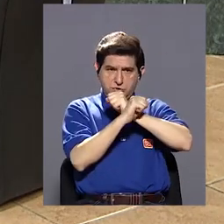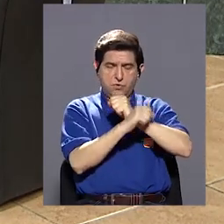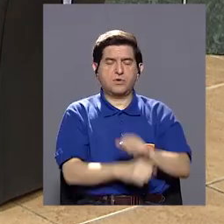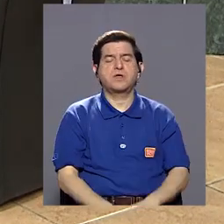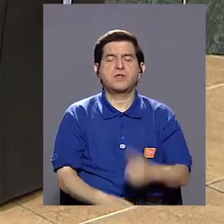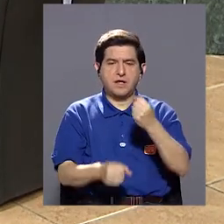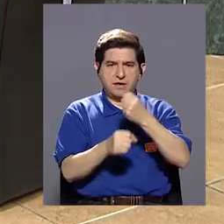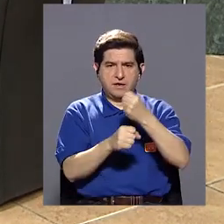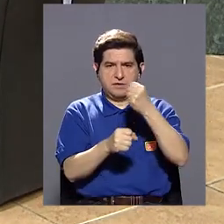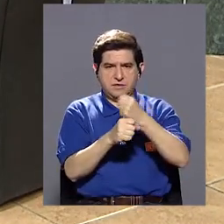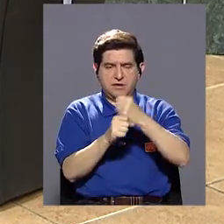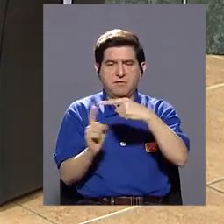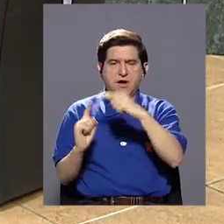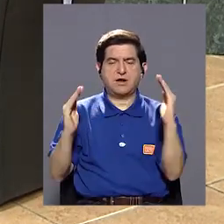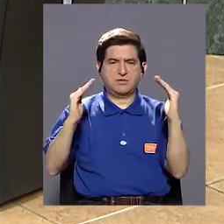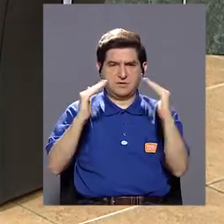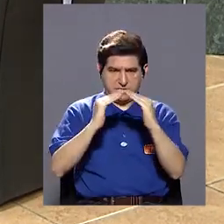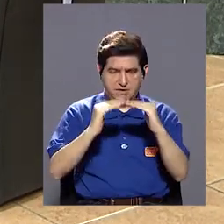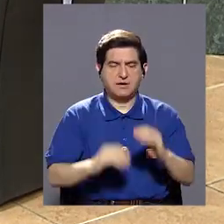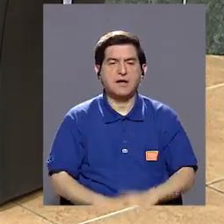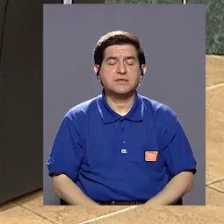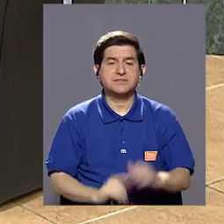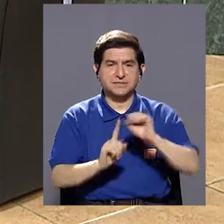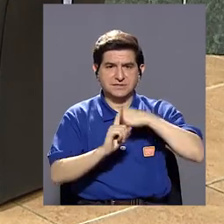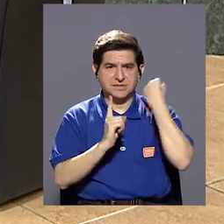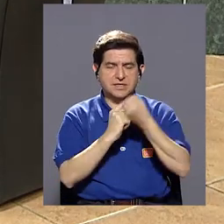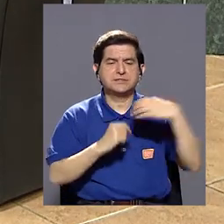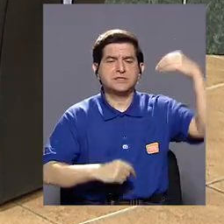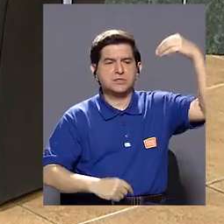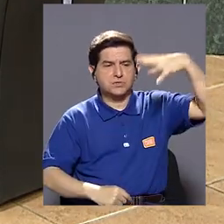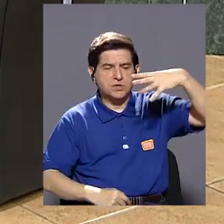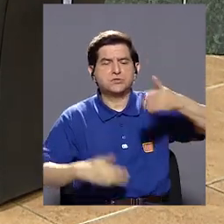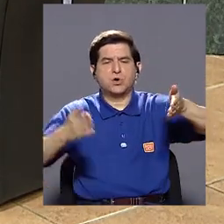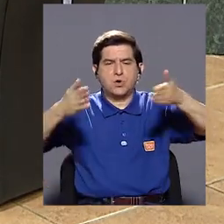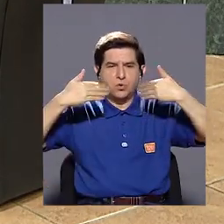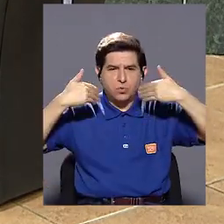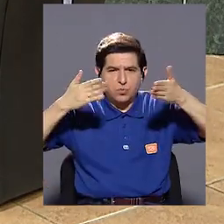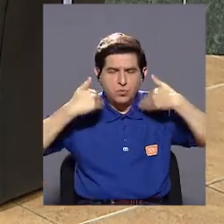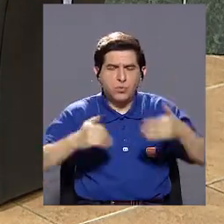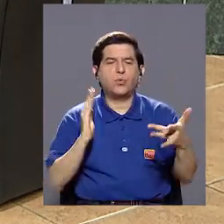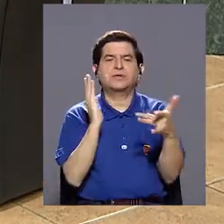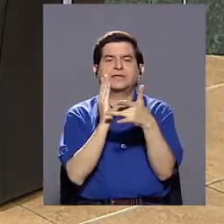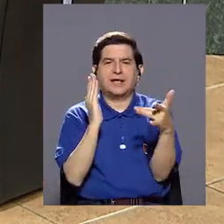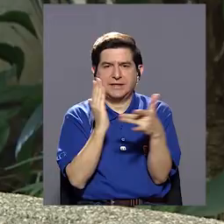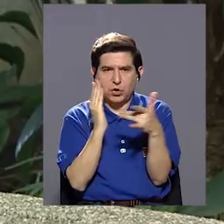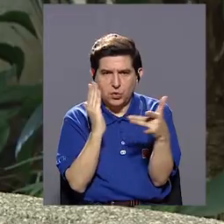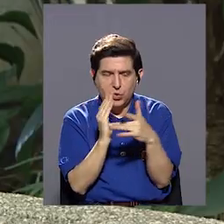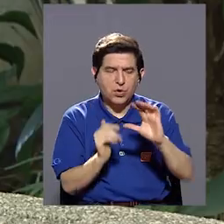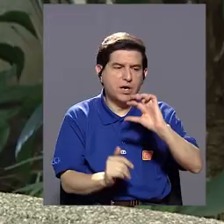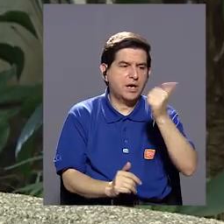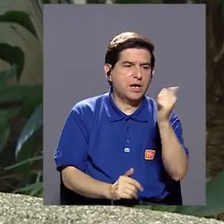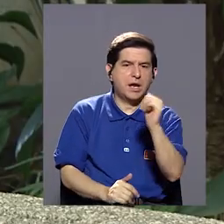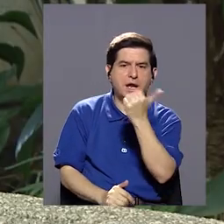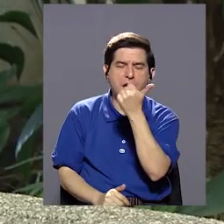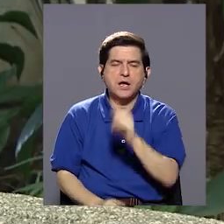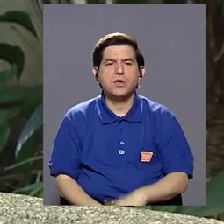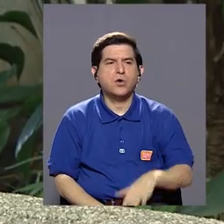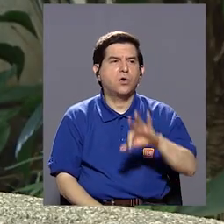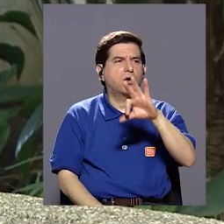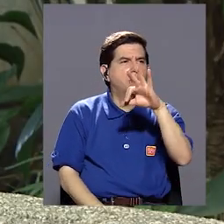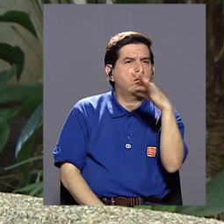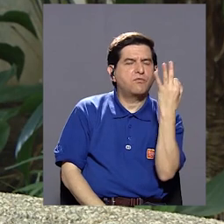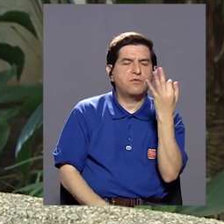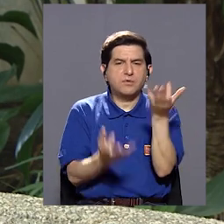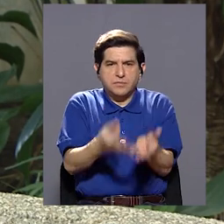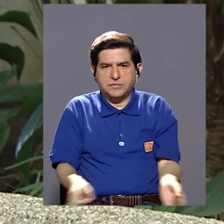como teletrabajador que cuento con condiciones de iluminación, de ventilación, de tecnología y otros medios